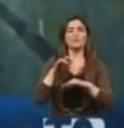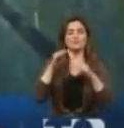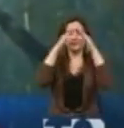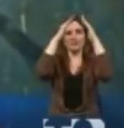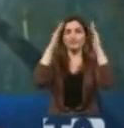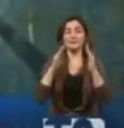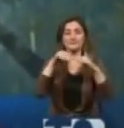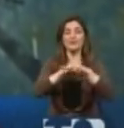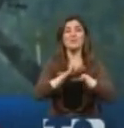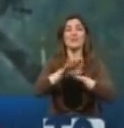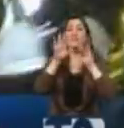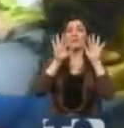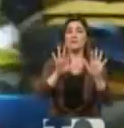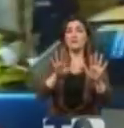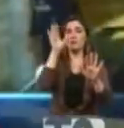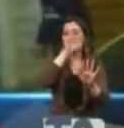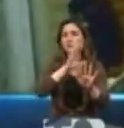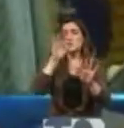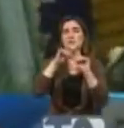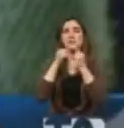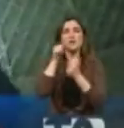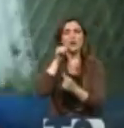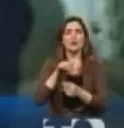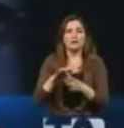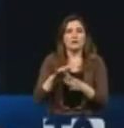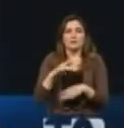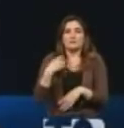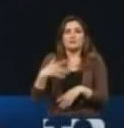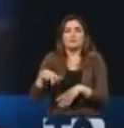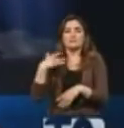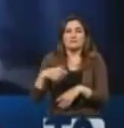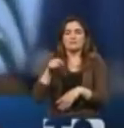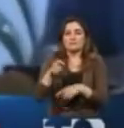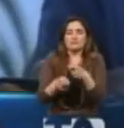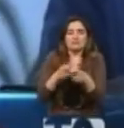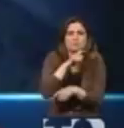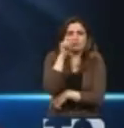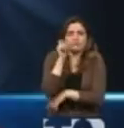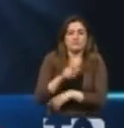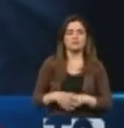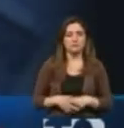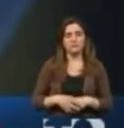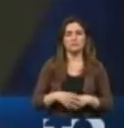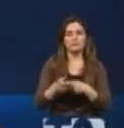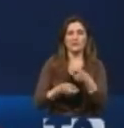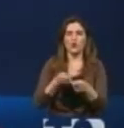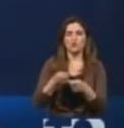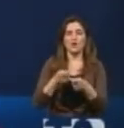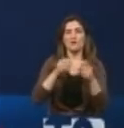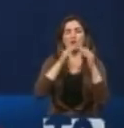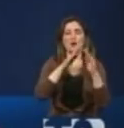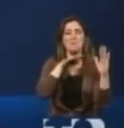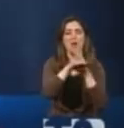10 casas en busca de los integrantes de una peligrosa banda delictiva dedicada al microtráfico, narcotráfico y al robo de